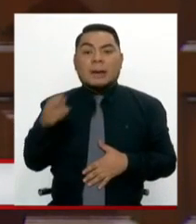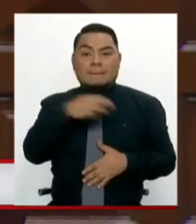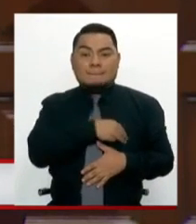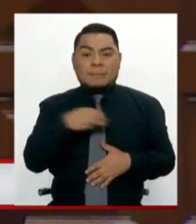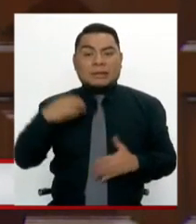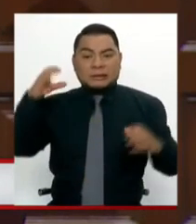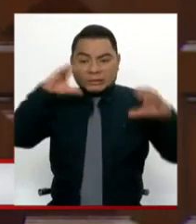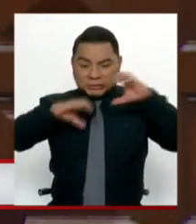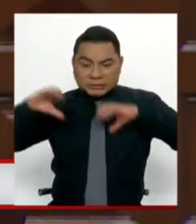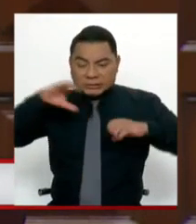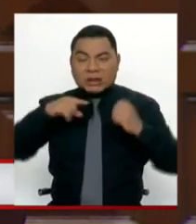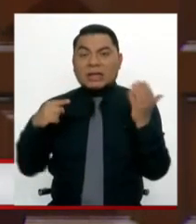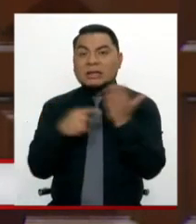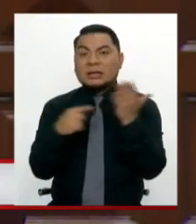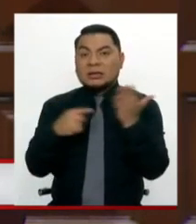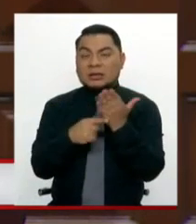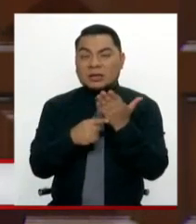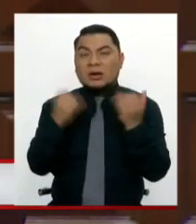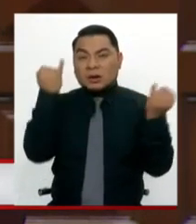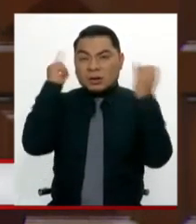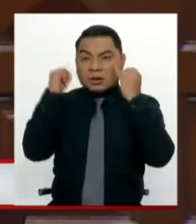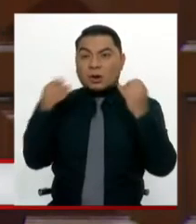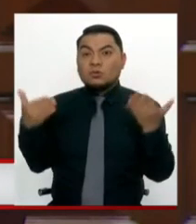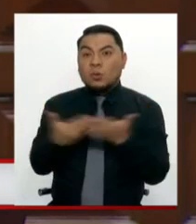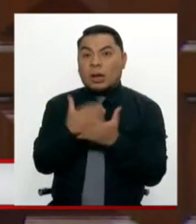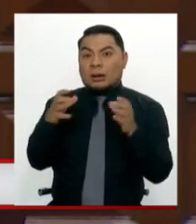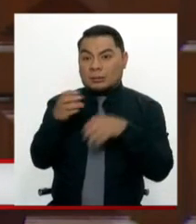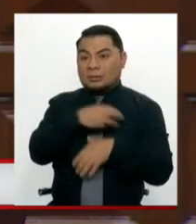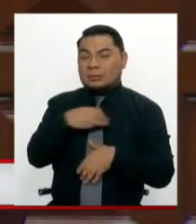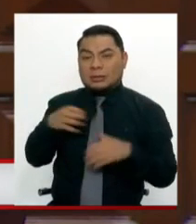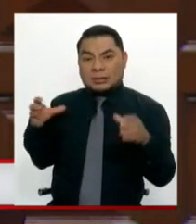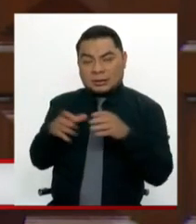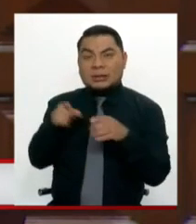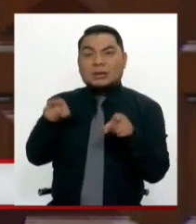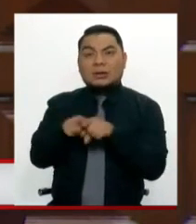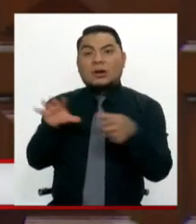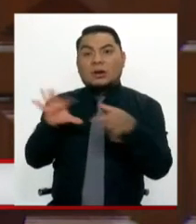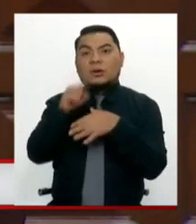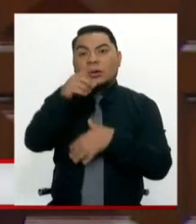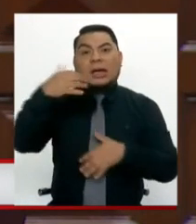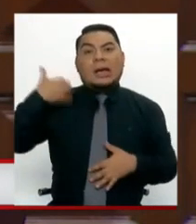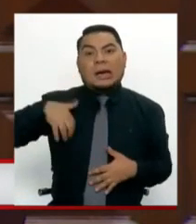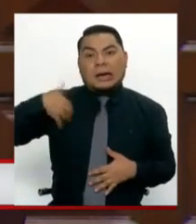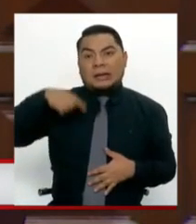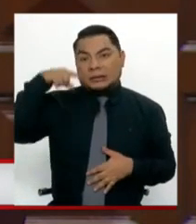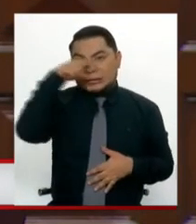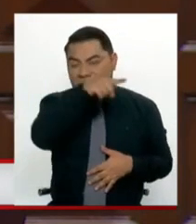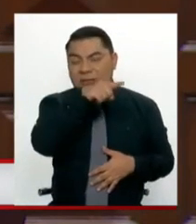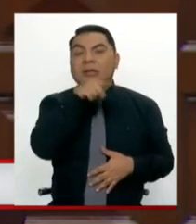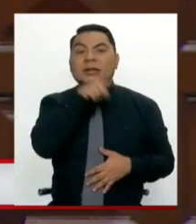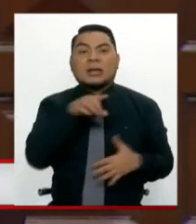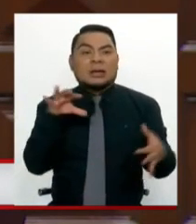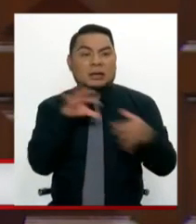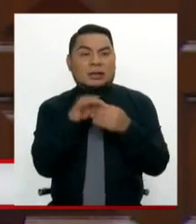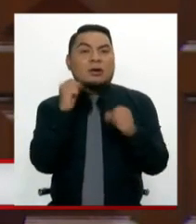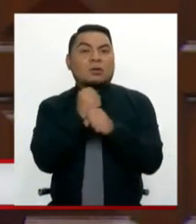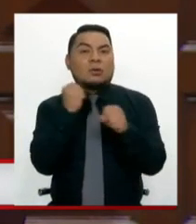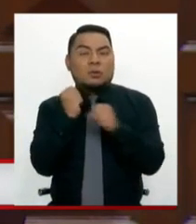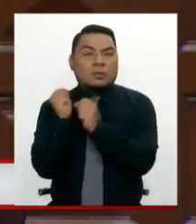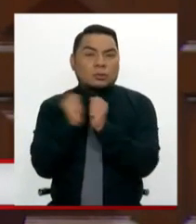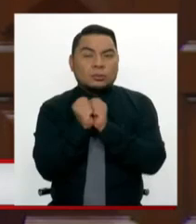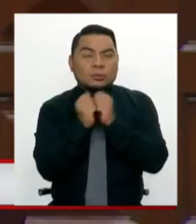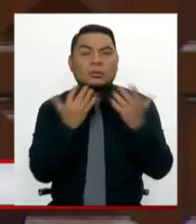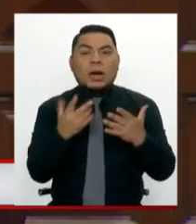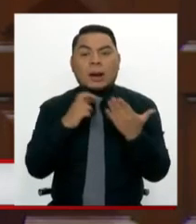Ministerio de Ciencia, Tecnología e Innovación de la hermana República de Argentina, trabajamos de manera conjunta